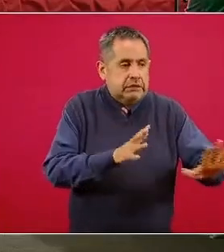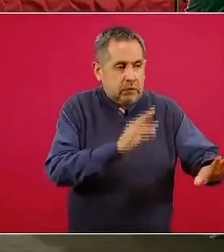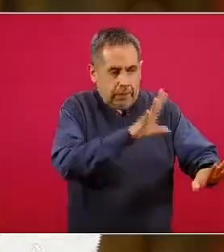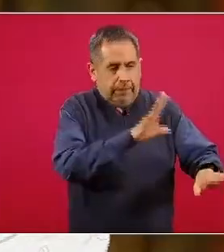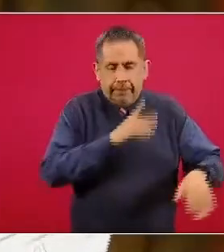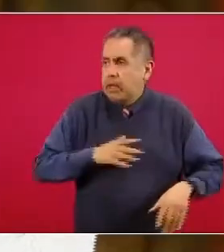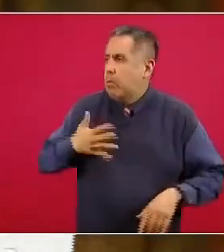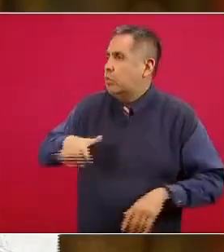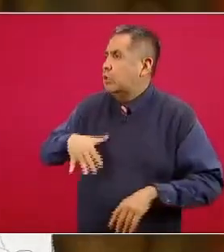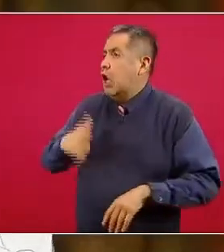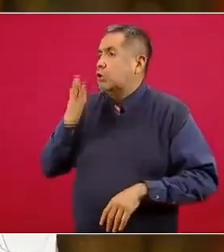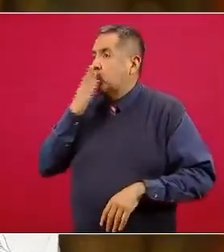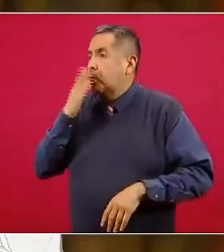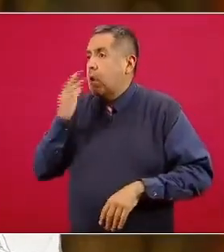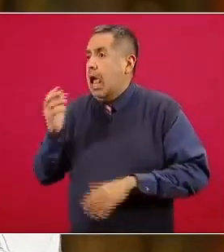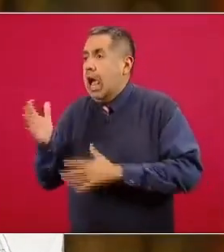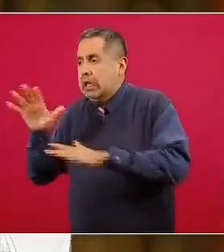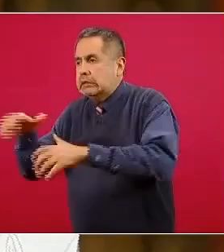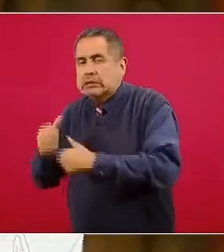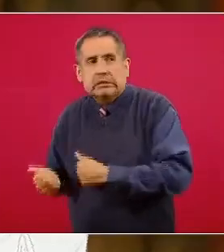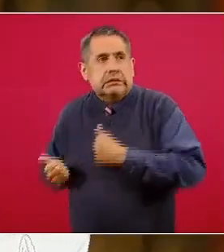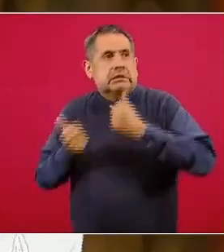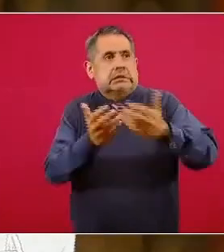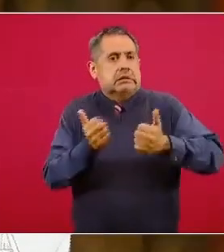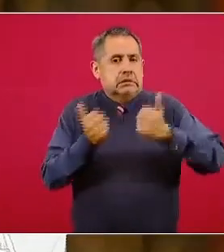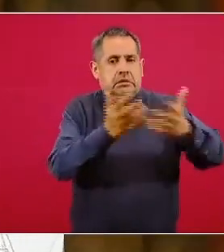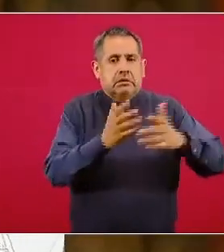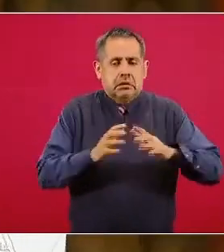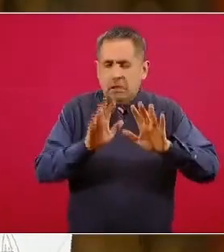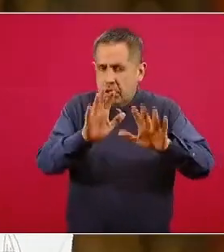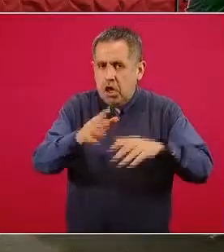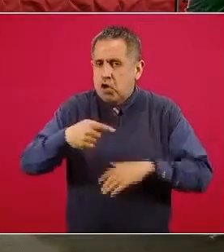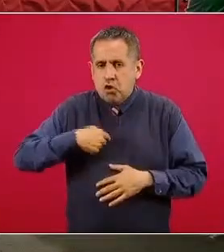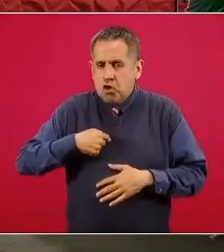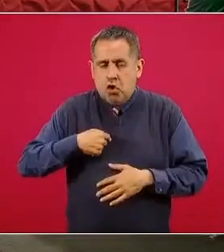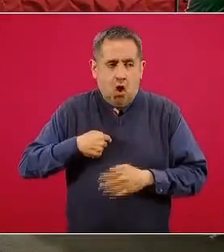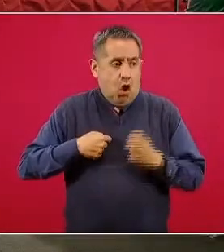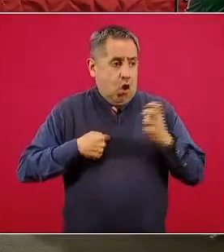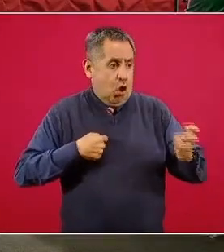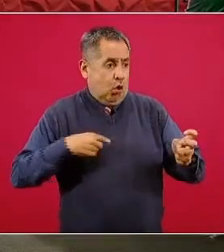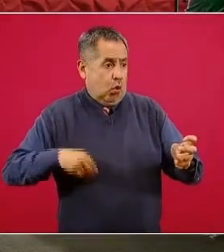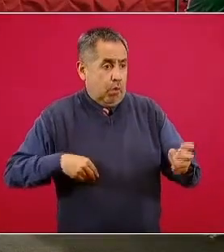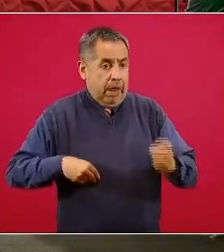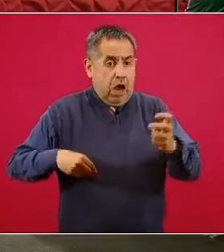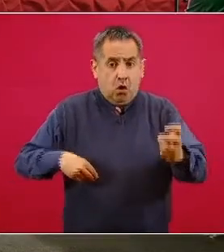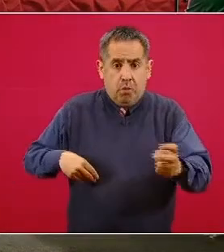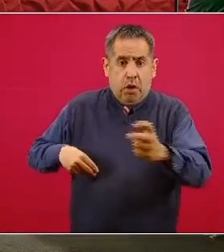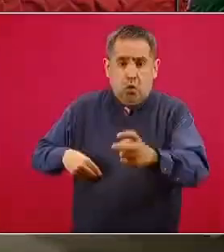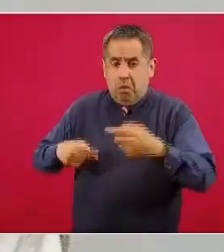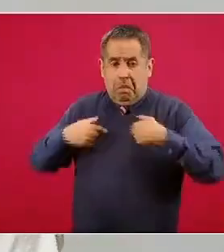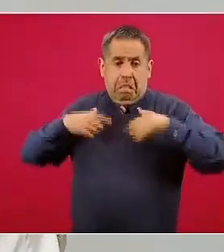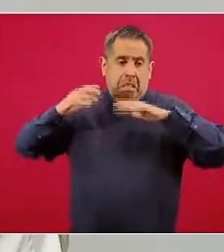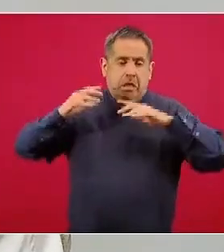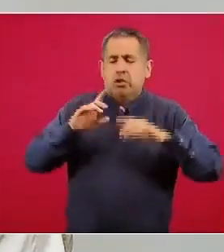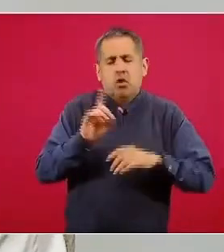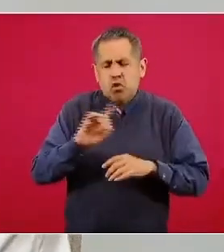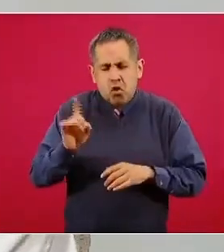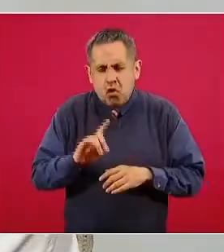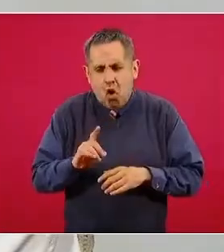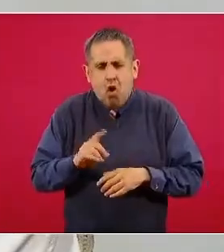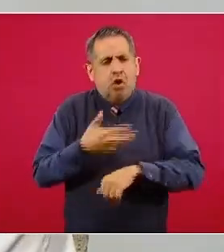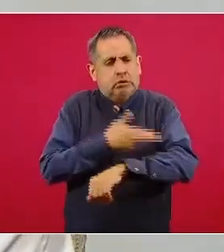Tijuana. Nosotros no buscamos en estas reuniones echar culpas, sino buscar soluciones entre todos. Pero cuando nos dicen las